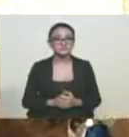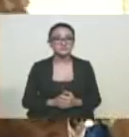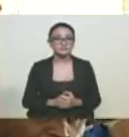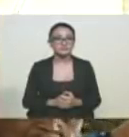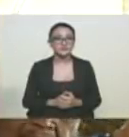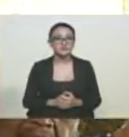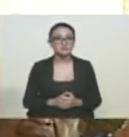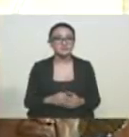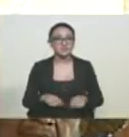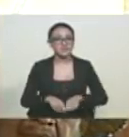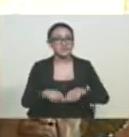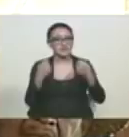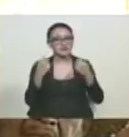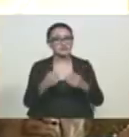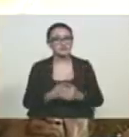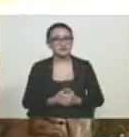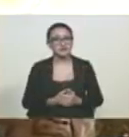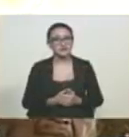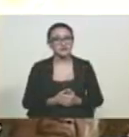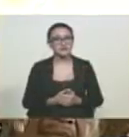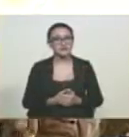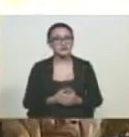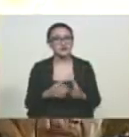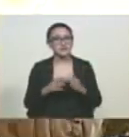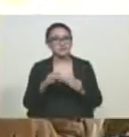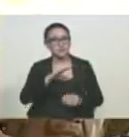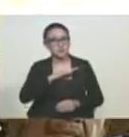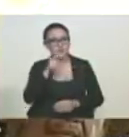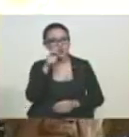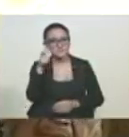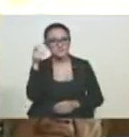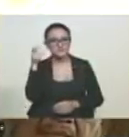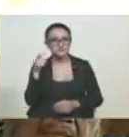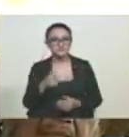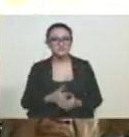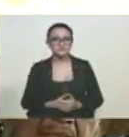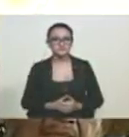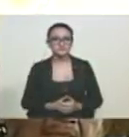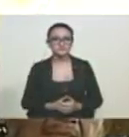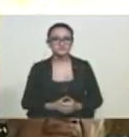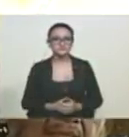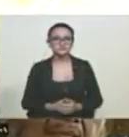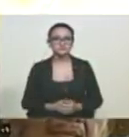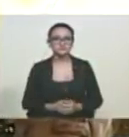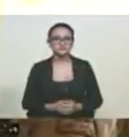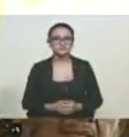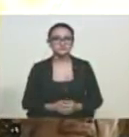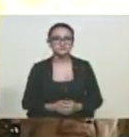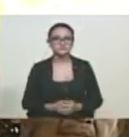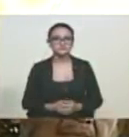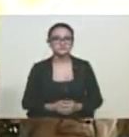para embromar a nuestros propios campesinos.